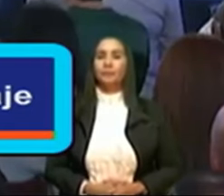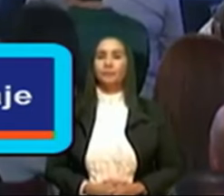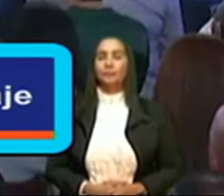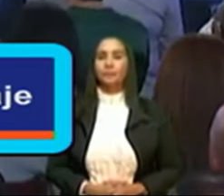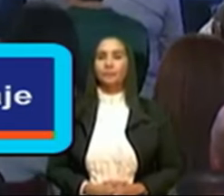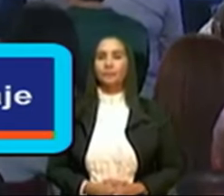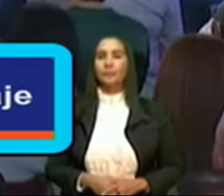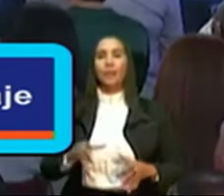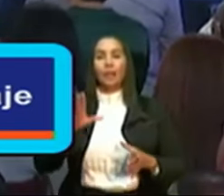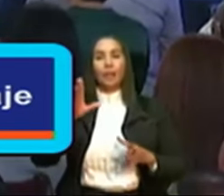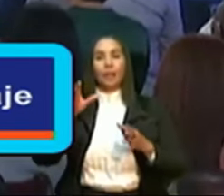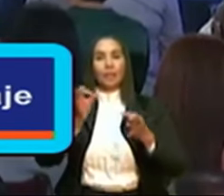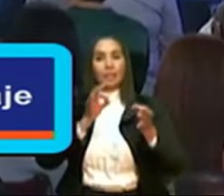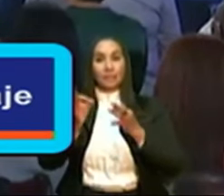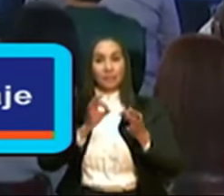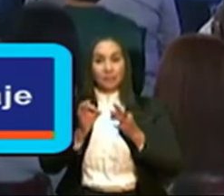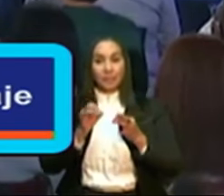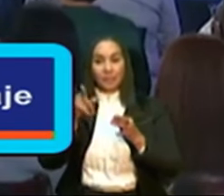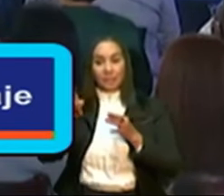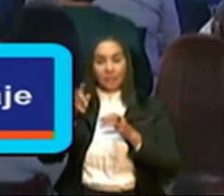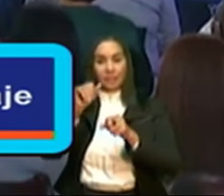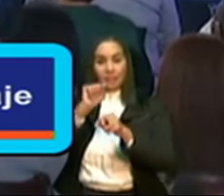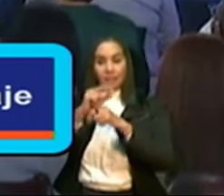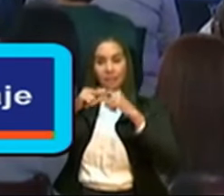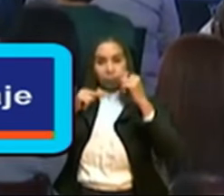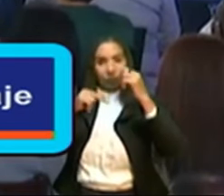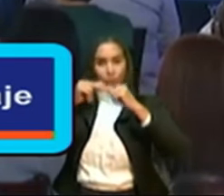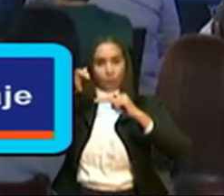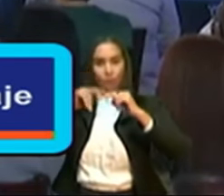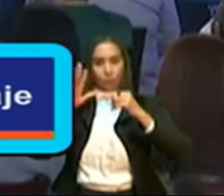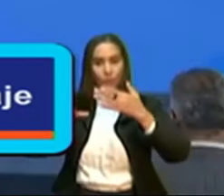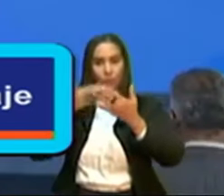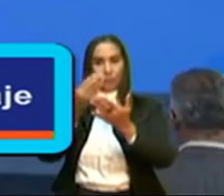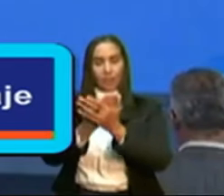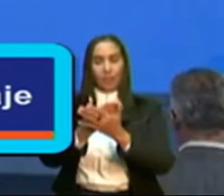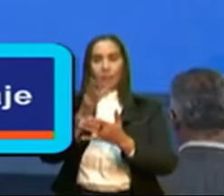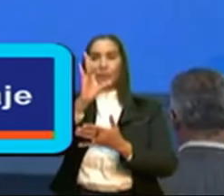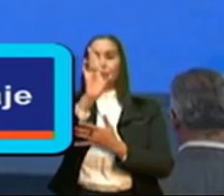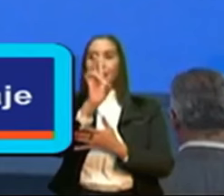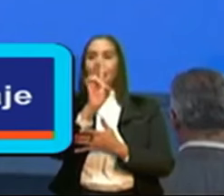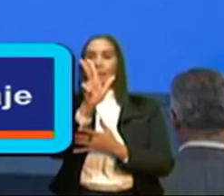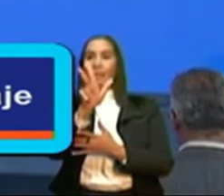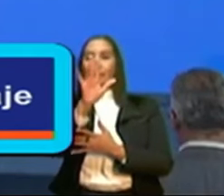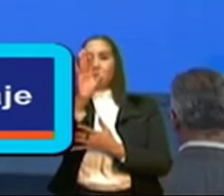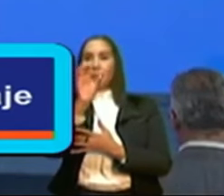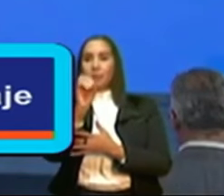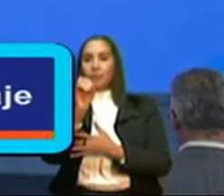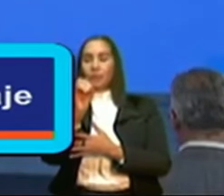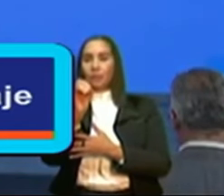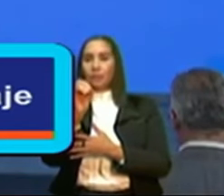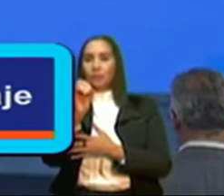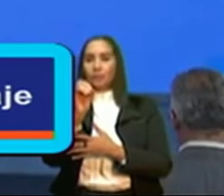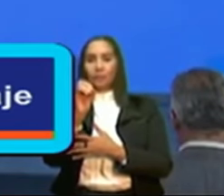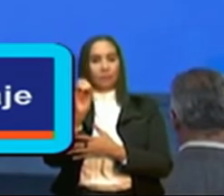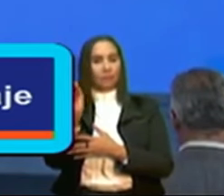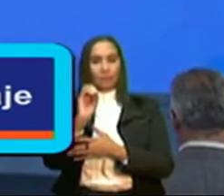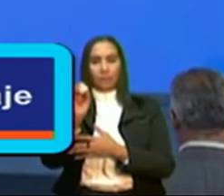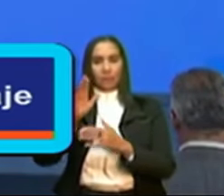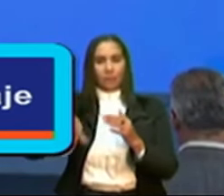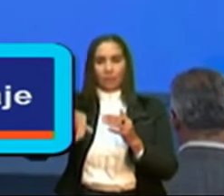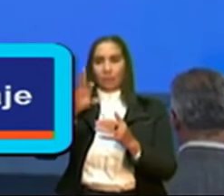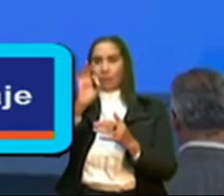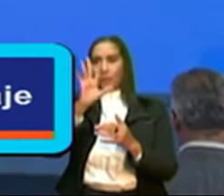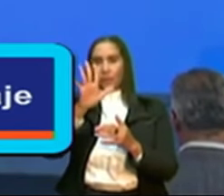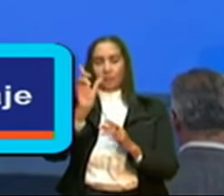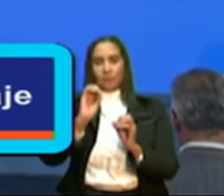se explique que esa obra, cuando nosotros llegamos, tenía un 73% de avance. No es cierto que estaba en un